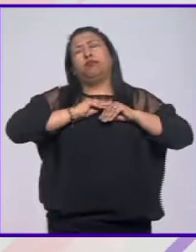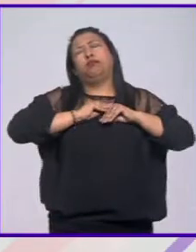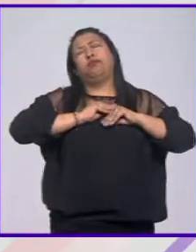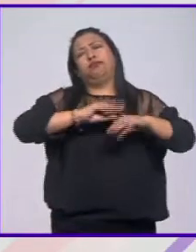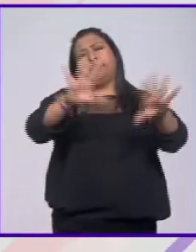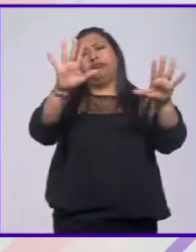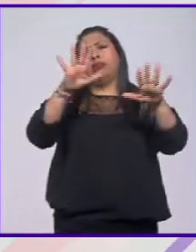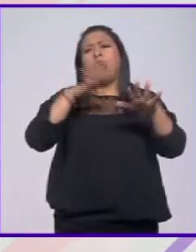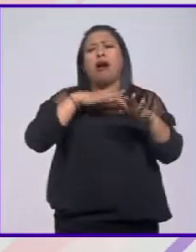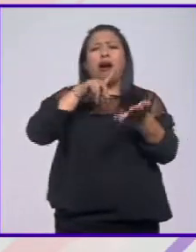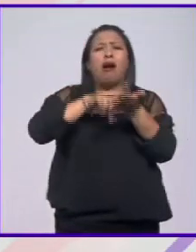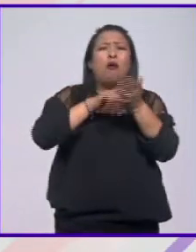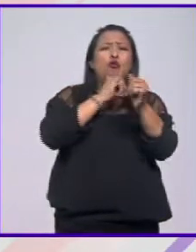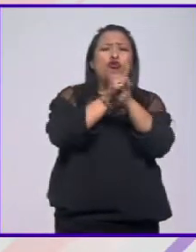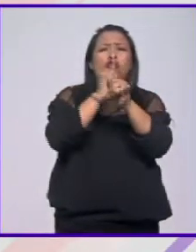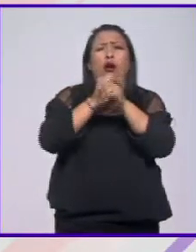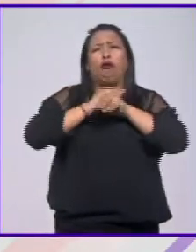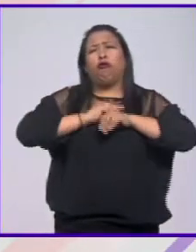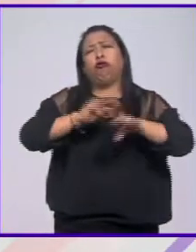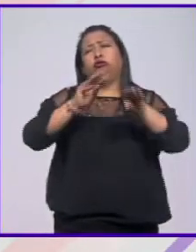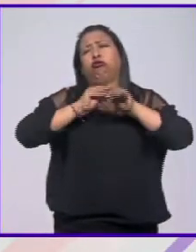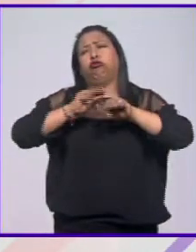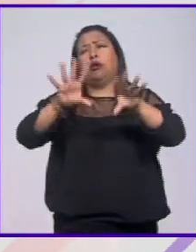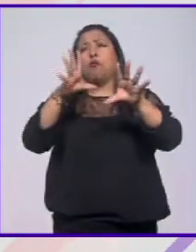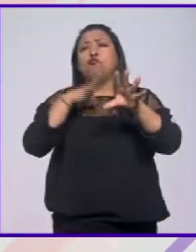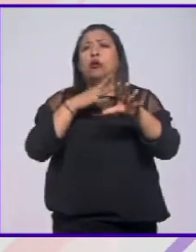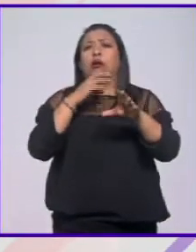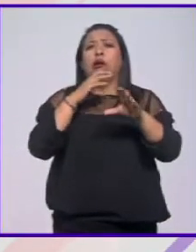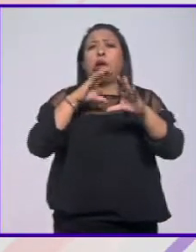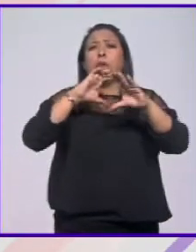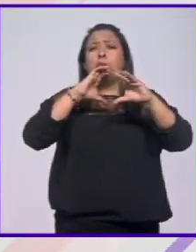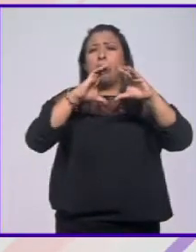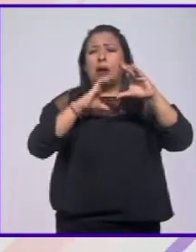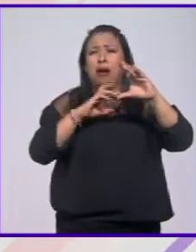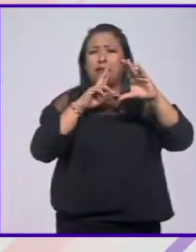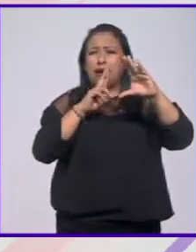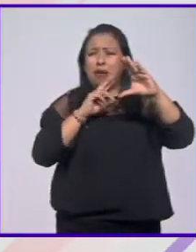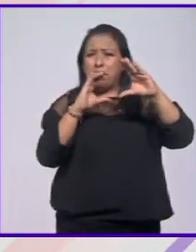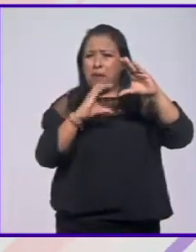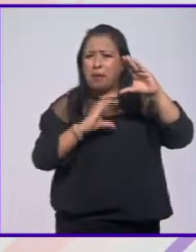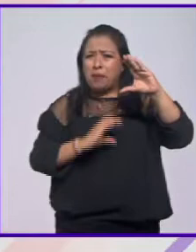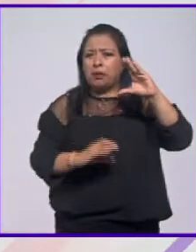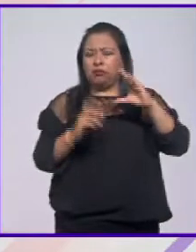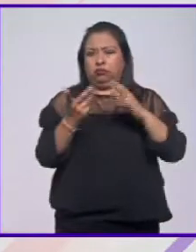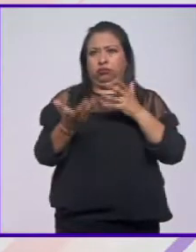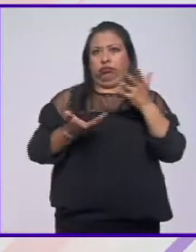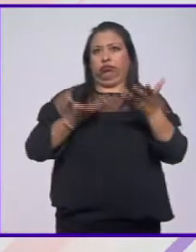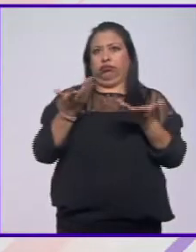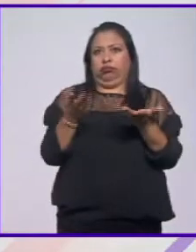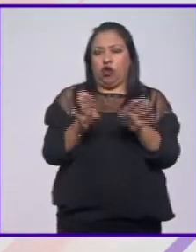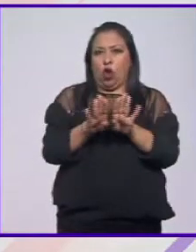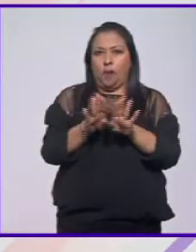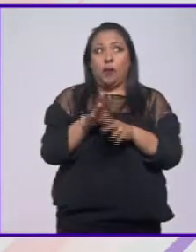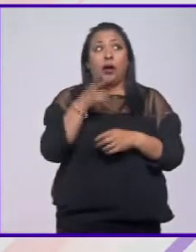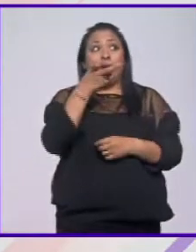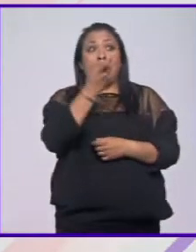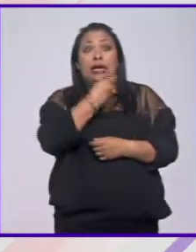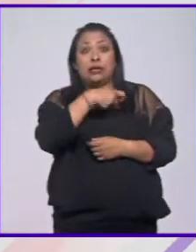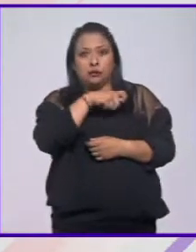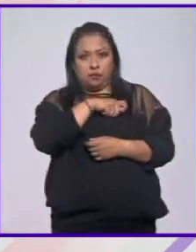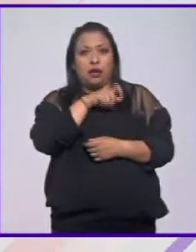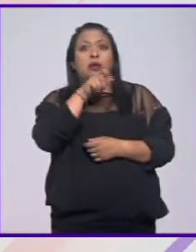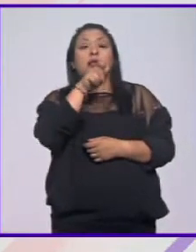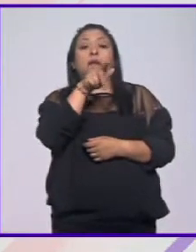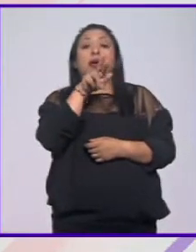ha trascendido en las redes sociales y ha generado muchos comentarios y ha despertado, por supuesto, la polémica. Esto en España tuvo